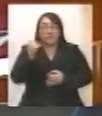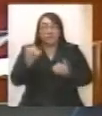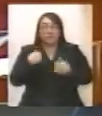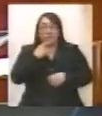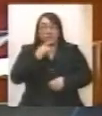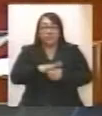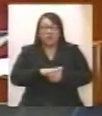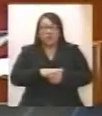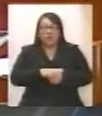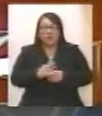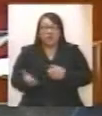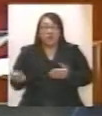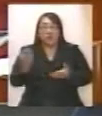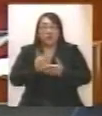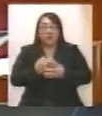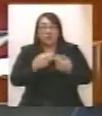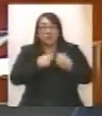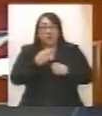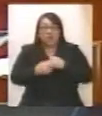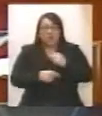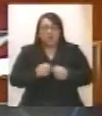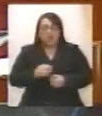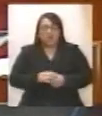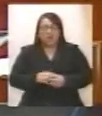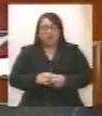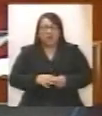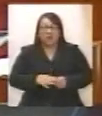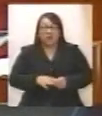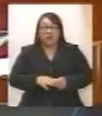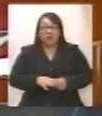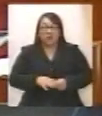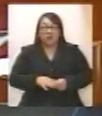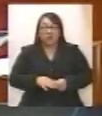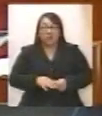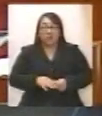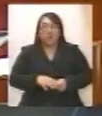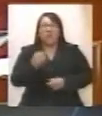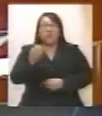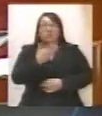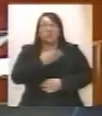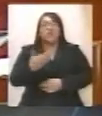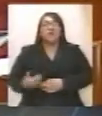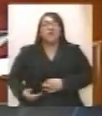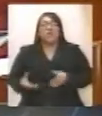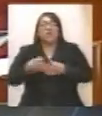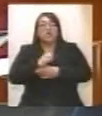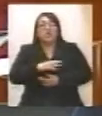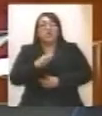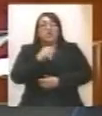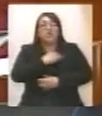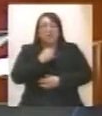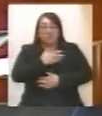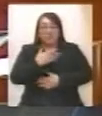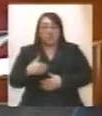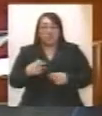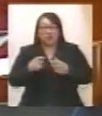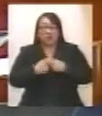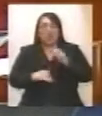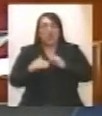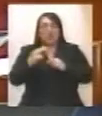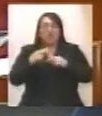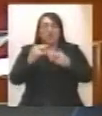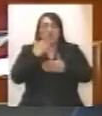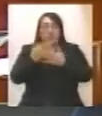comprometo ante la representación nacional, como presidenta del Consejo de Ministros y presidenta de la Comisión de Alto